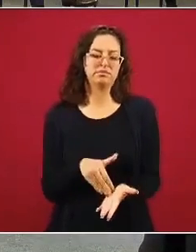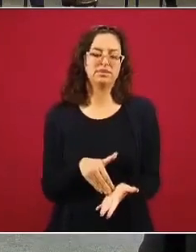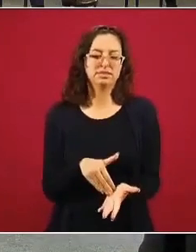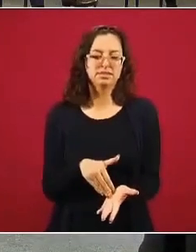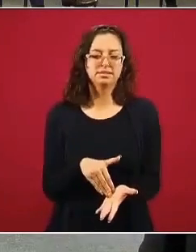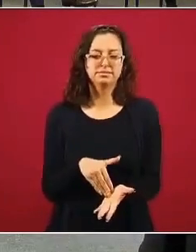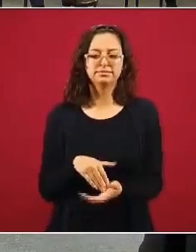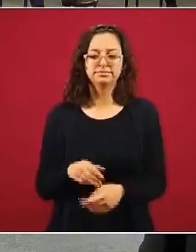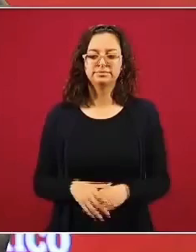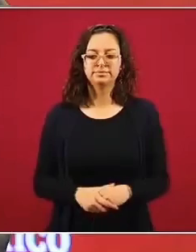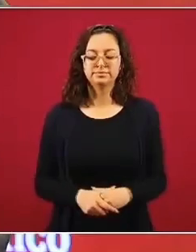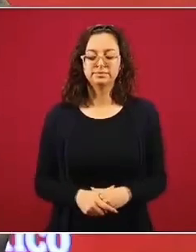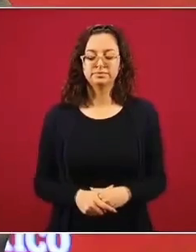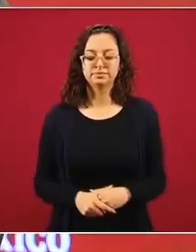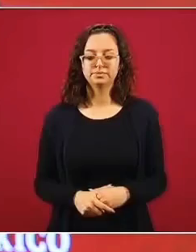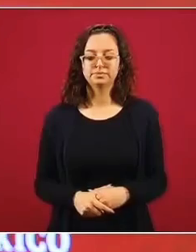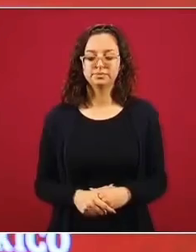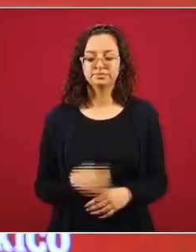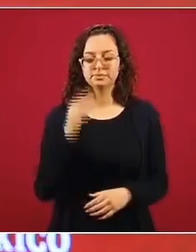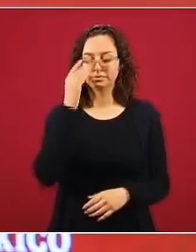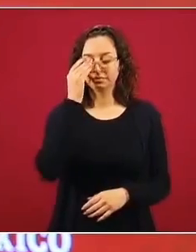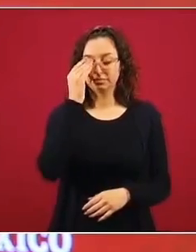ventiladores.